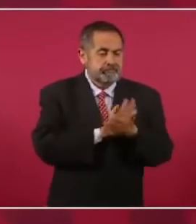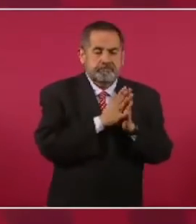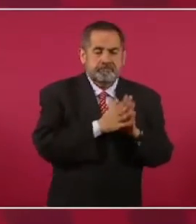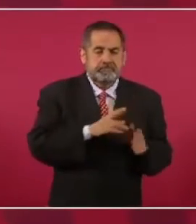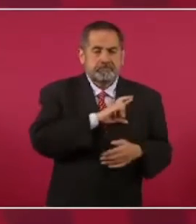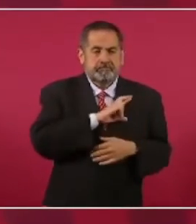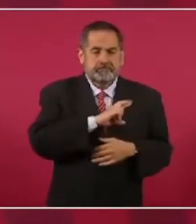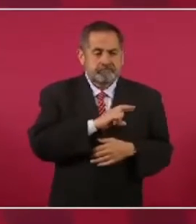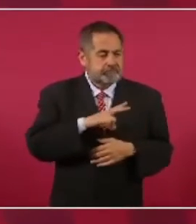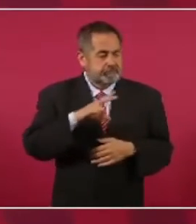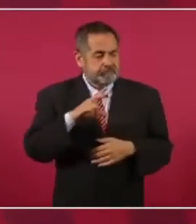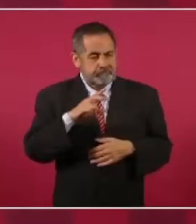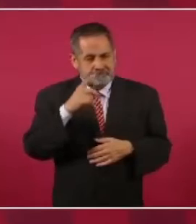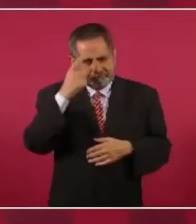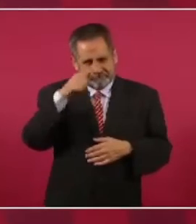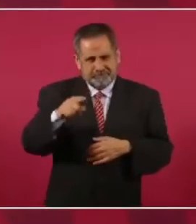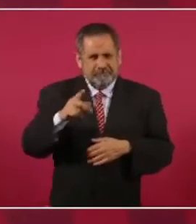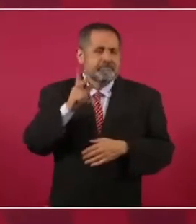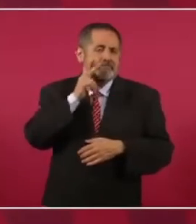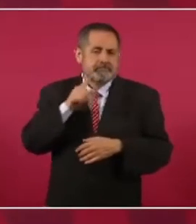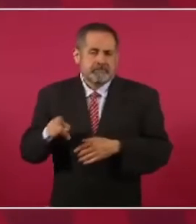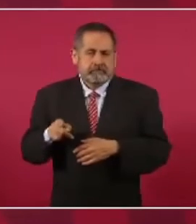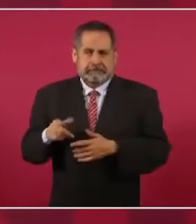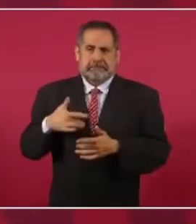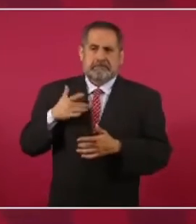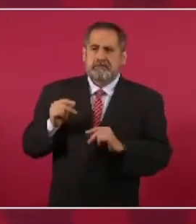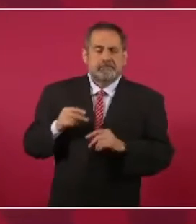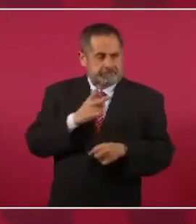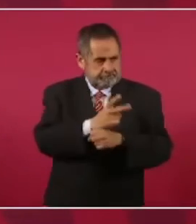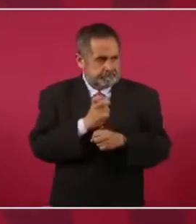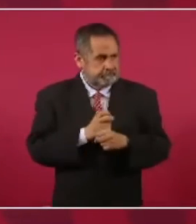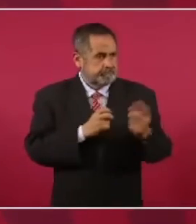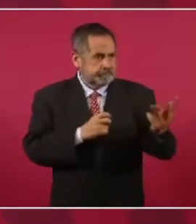de la industria petrolera,